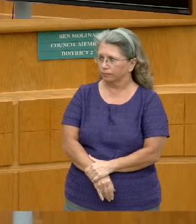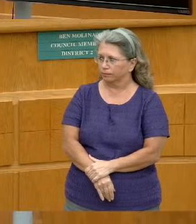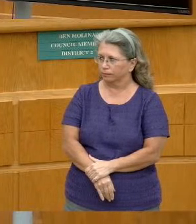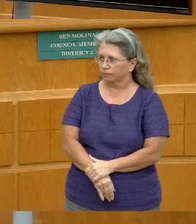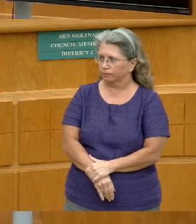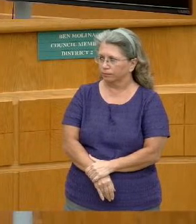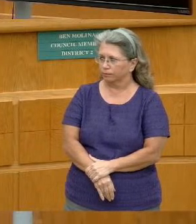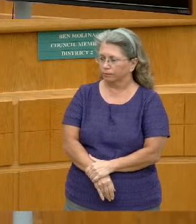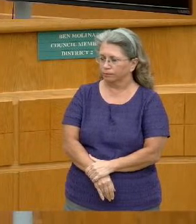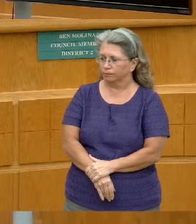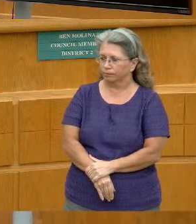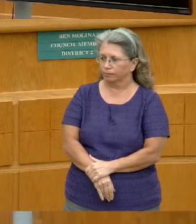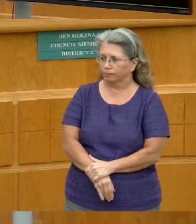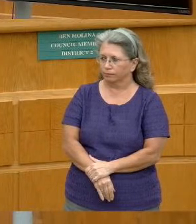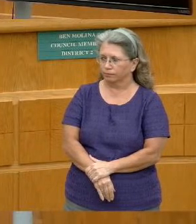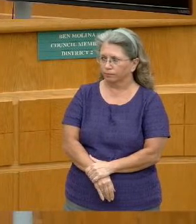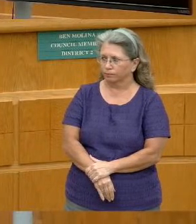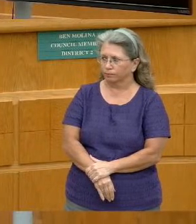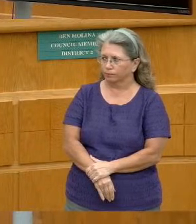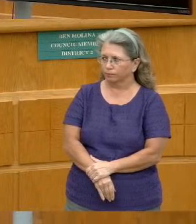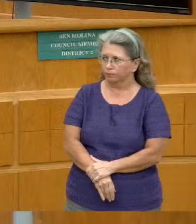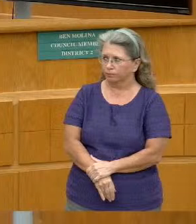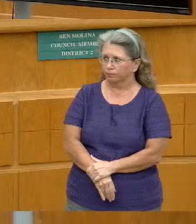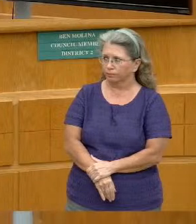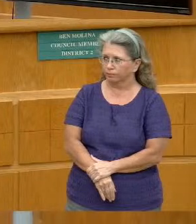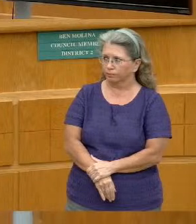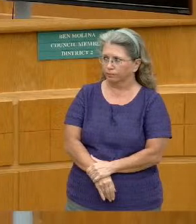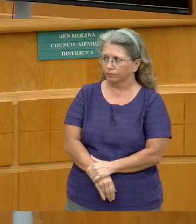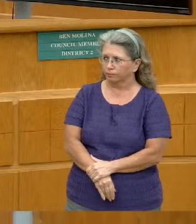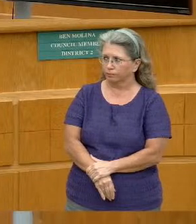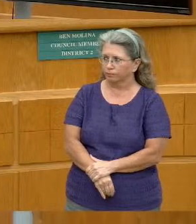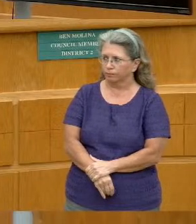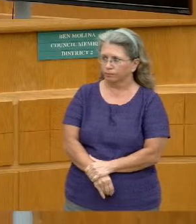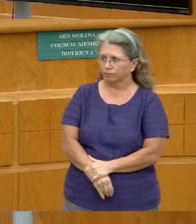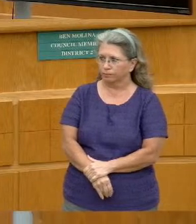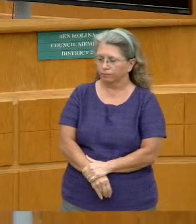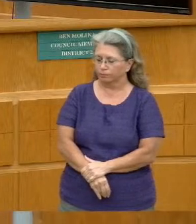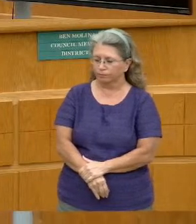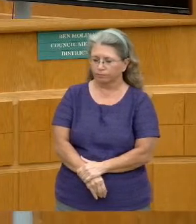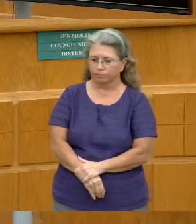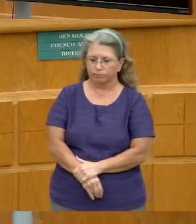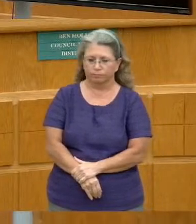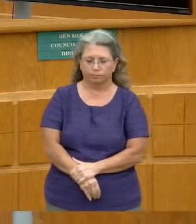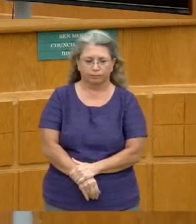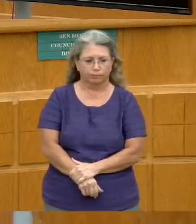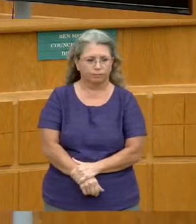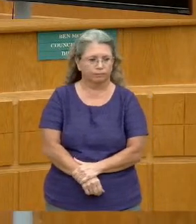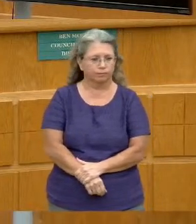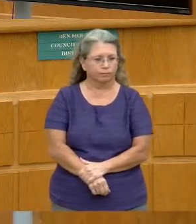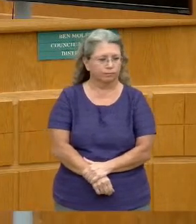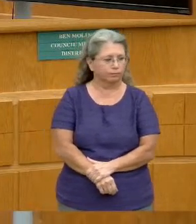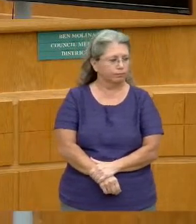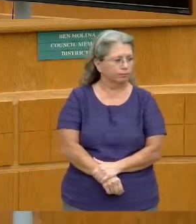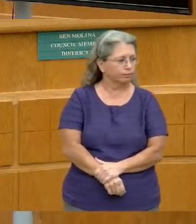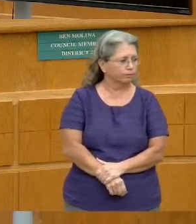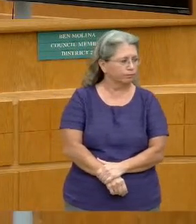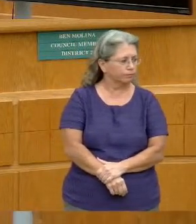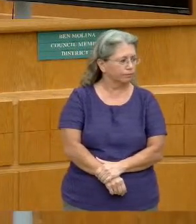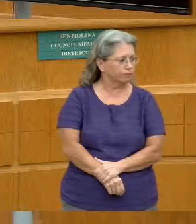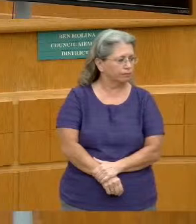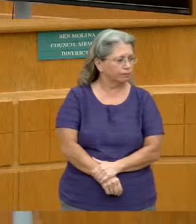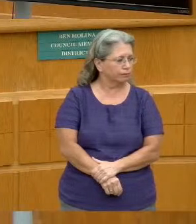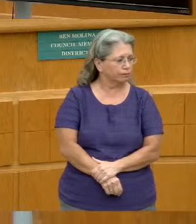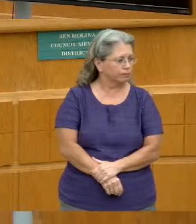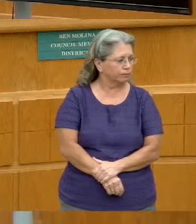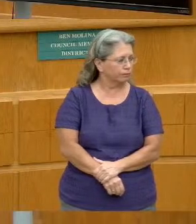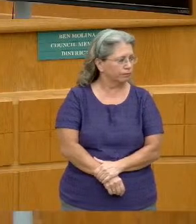coastalbendbloodcenter.org. En cuanto a las playas, sigo recibiendo muchas llamadas, pero les recuerdo que el Estado regula las playas. Vamos a tener información pronto sobre lo que podamos